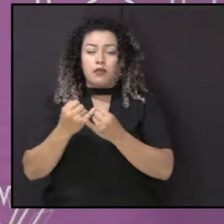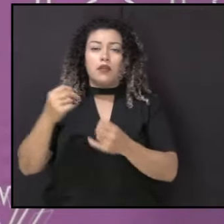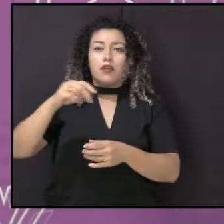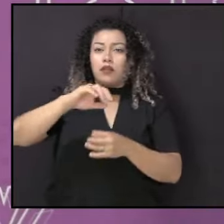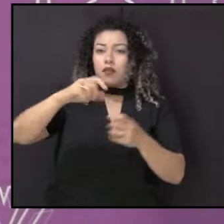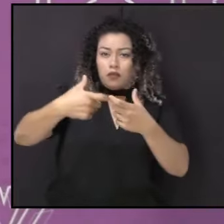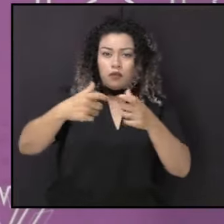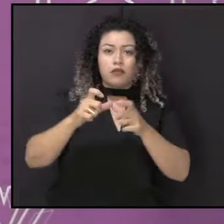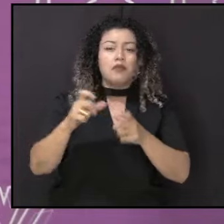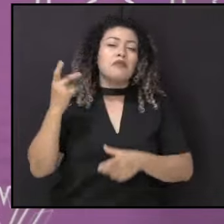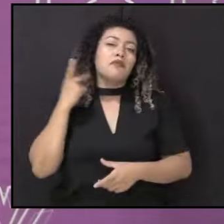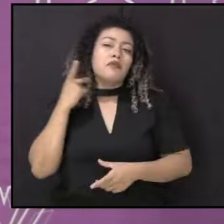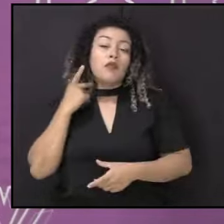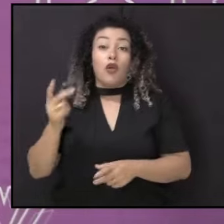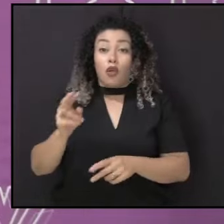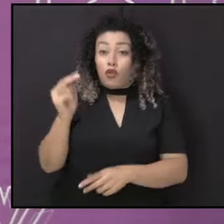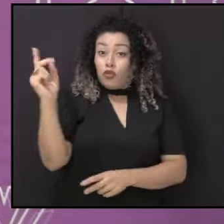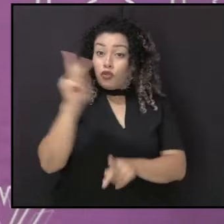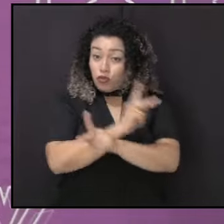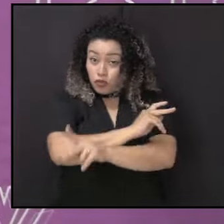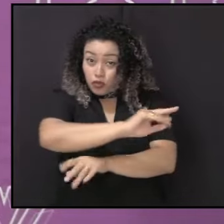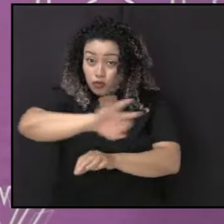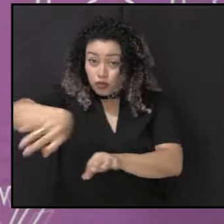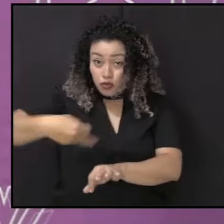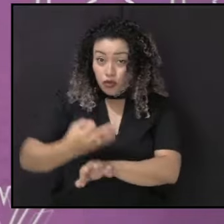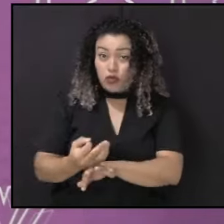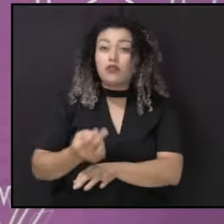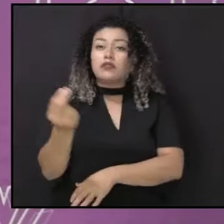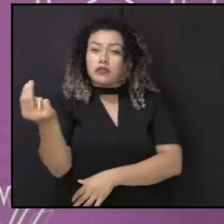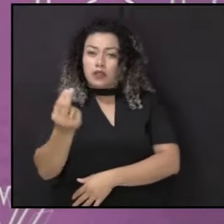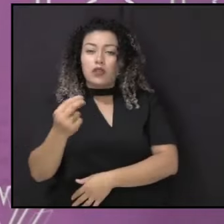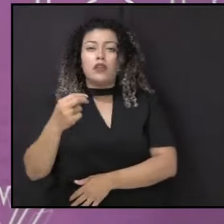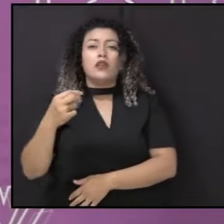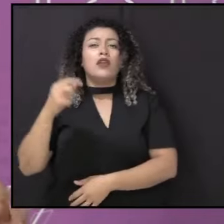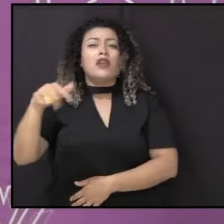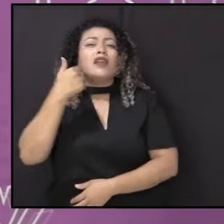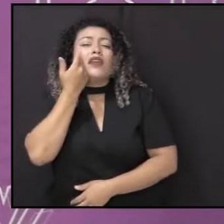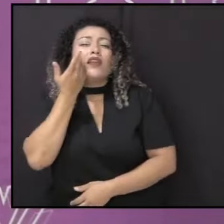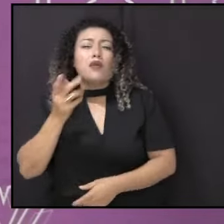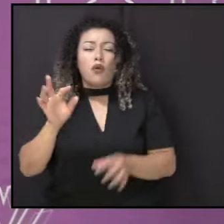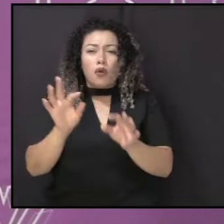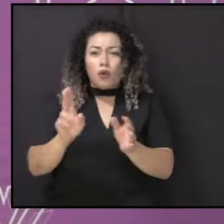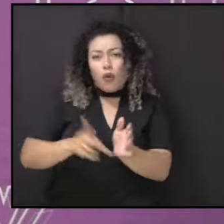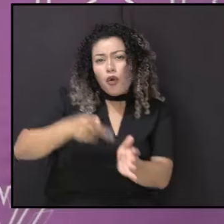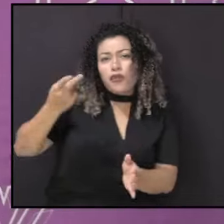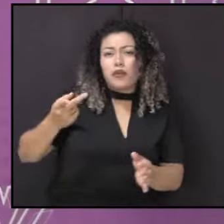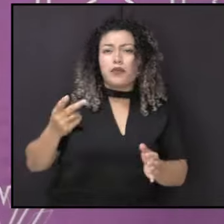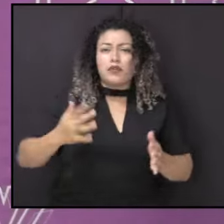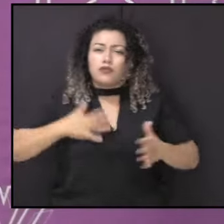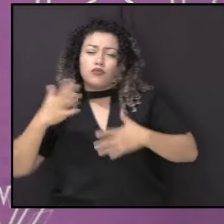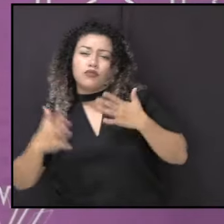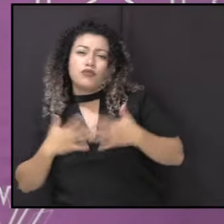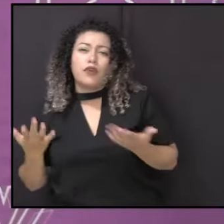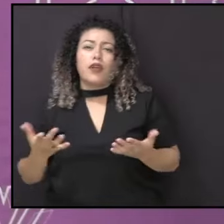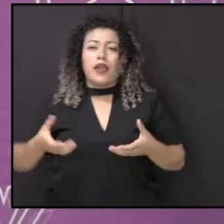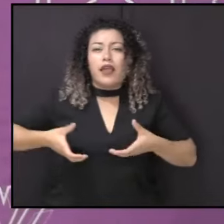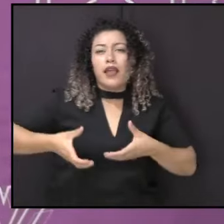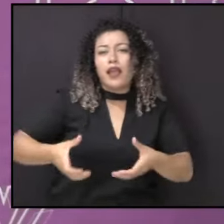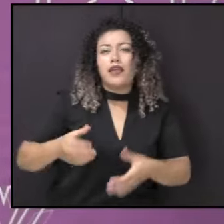todos somos necesarios. Es importante que recuperemos la alegría, que recuperemos las calles y que juntos, sociedad y